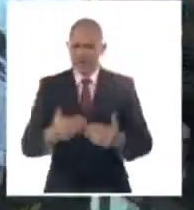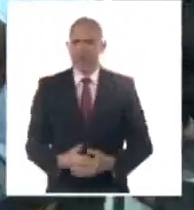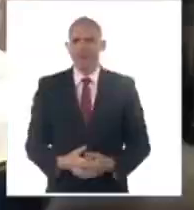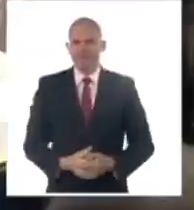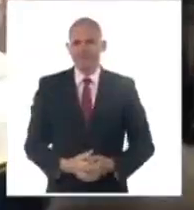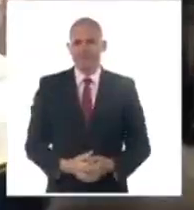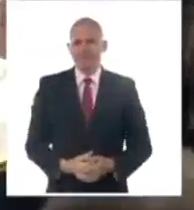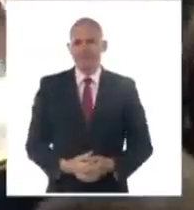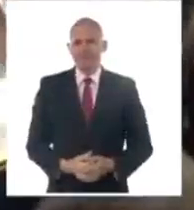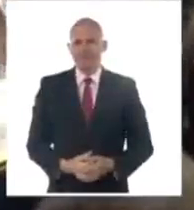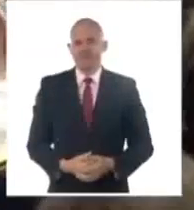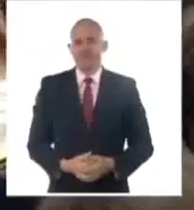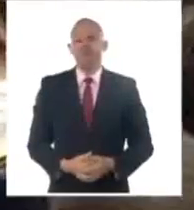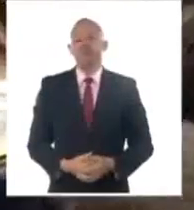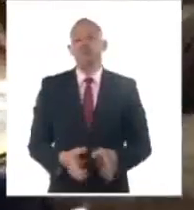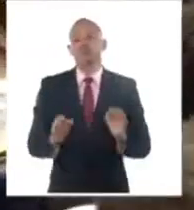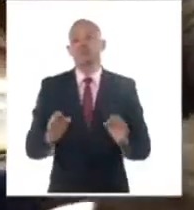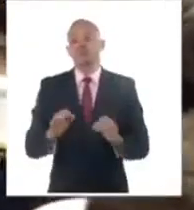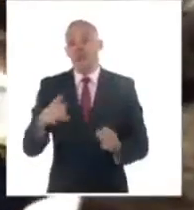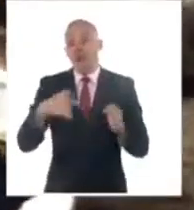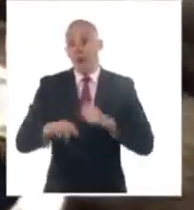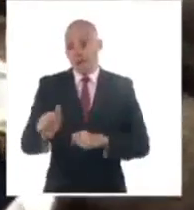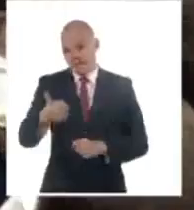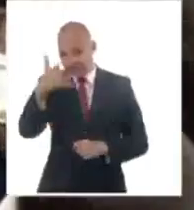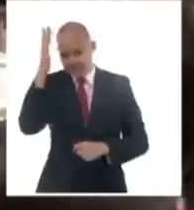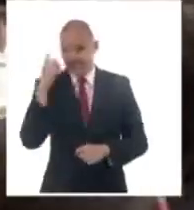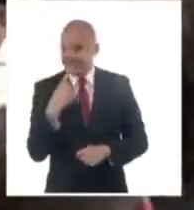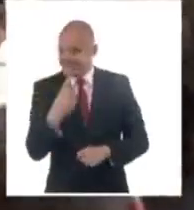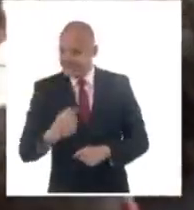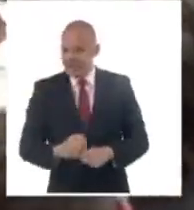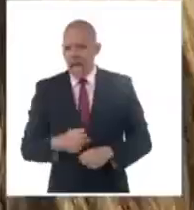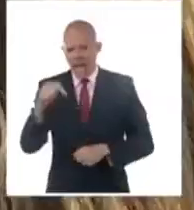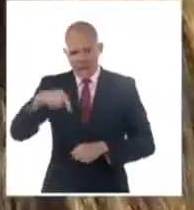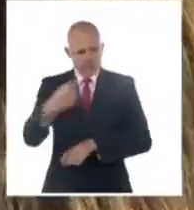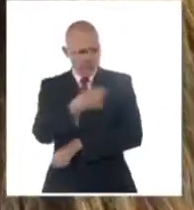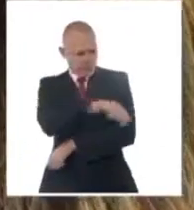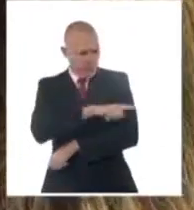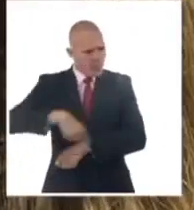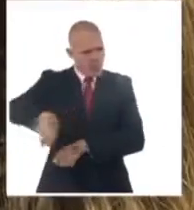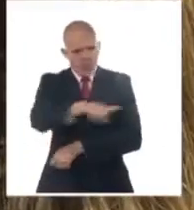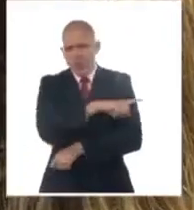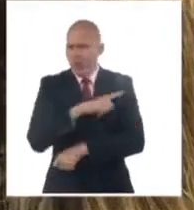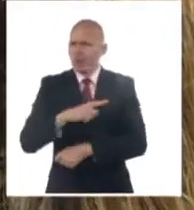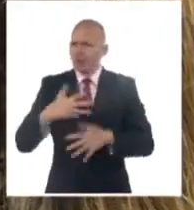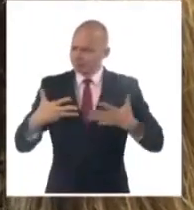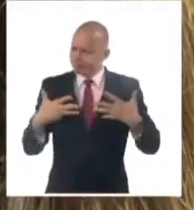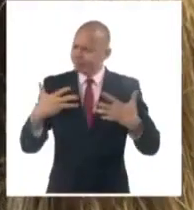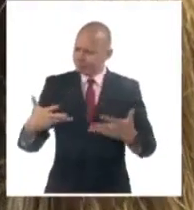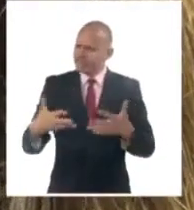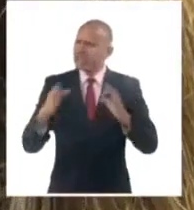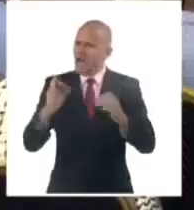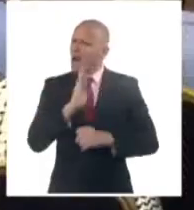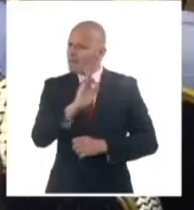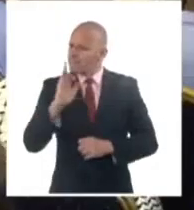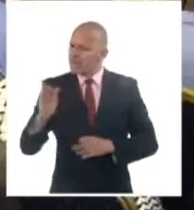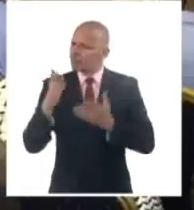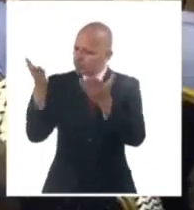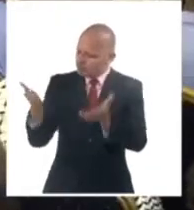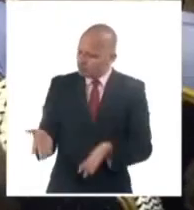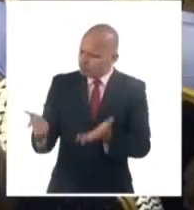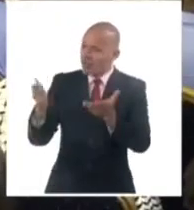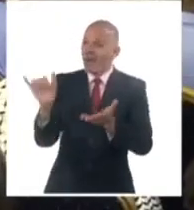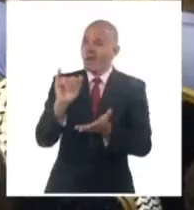Miguel Díaz-Canel les aseguró que en estas tierras cuentan con todo el amor, la amistad y el apoyo de los cubanos, un pueblo que, como un día dijera Martin Luther